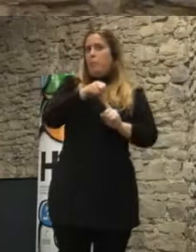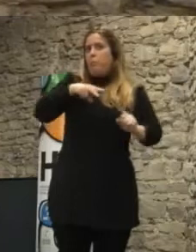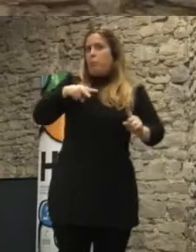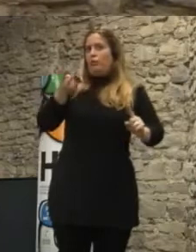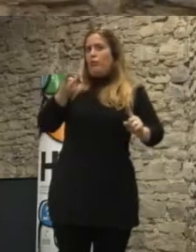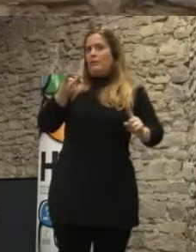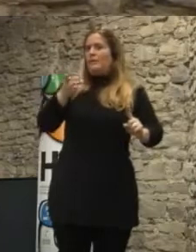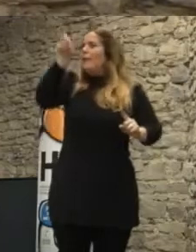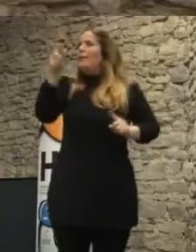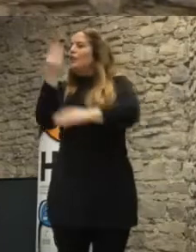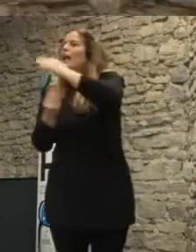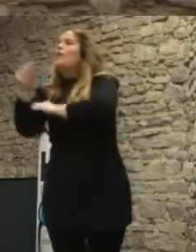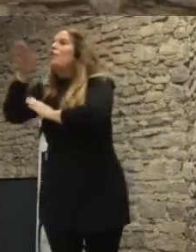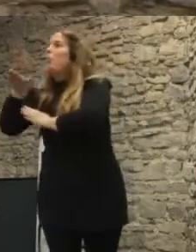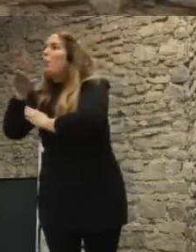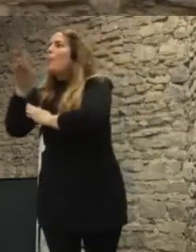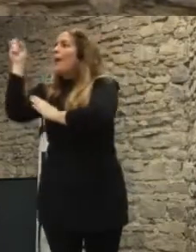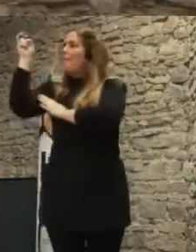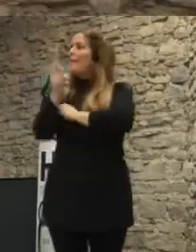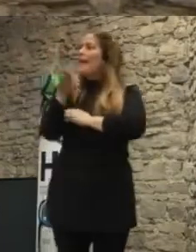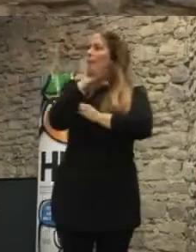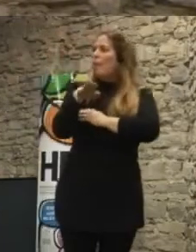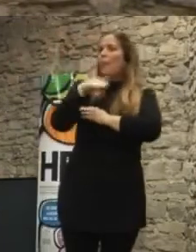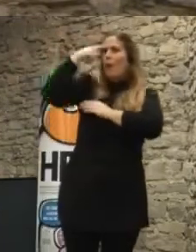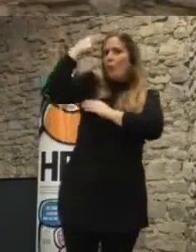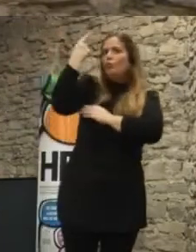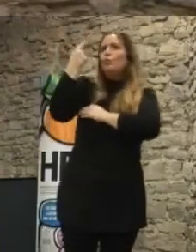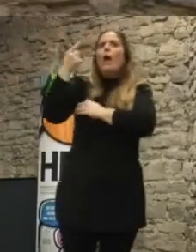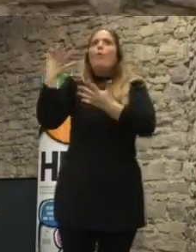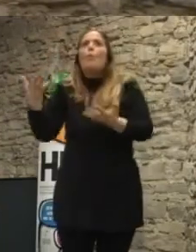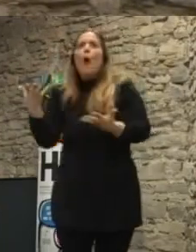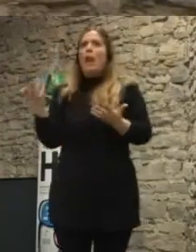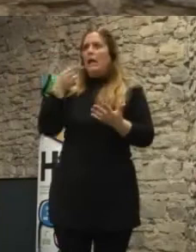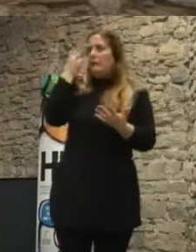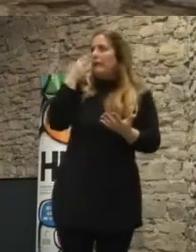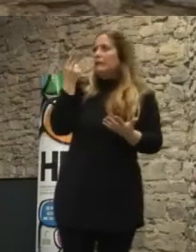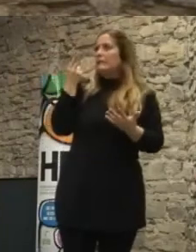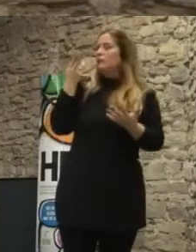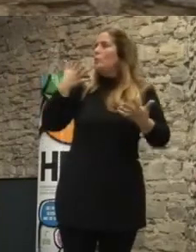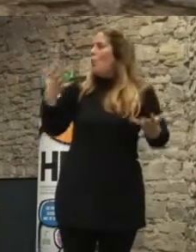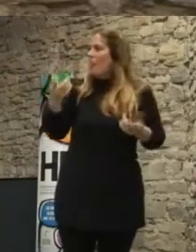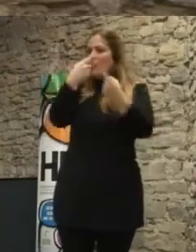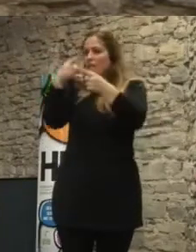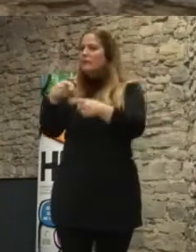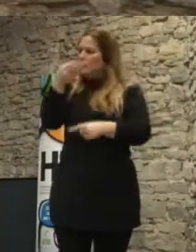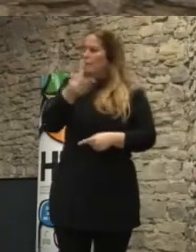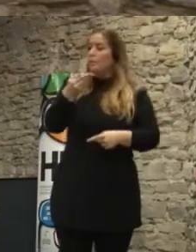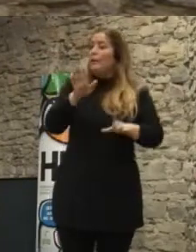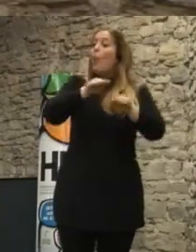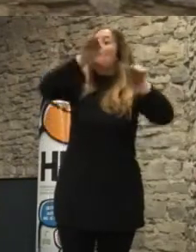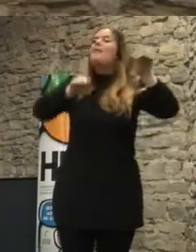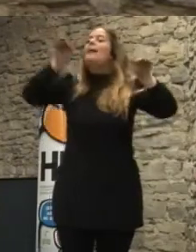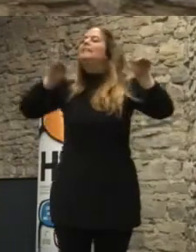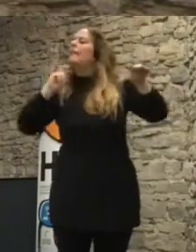pues de origen diverso, desde el punto de vista de culturas diversas, de lenguas diversas, de intereses diversos, es importante, pero la diversidad va mucho más